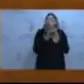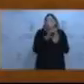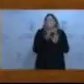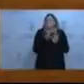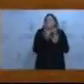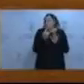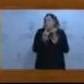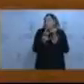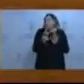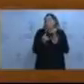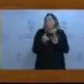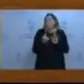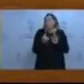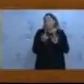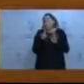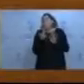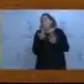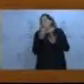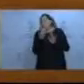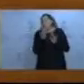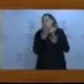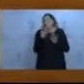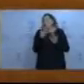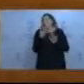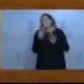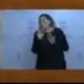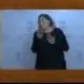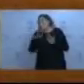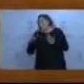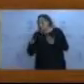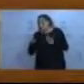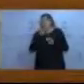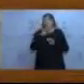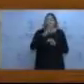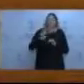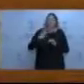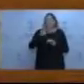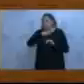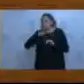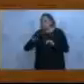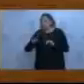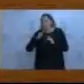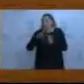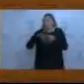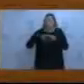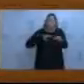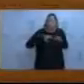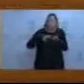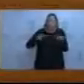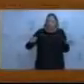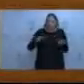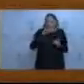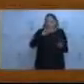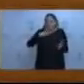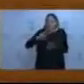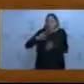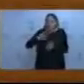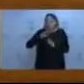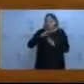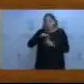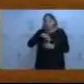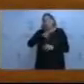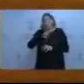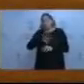mencionar el que si tienen que ser 350 personas, 500 personas, 800 metros cuadrados, eso lo tiene que desarrollar propiamente